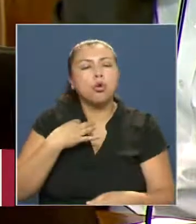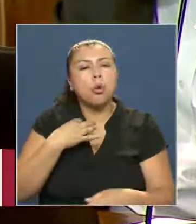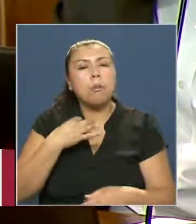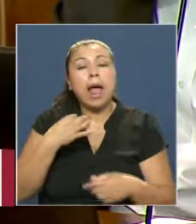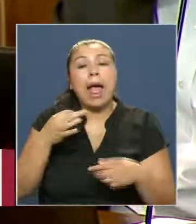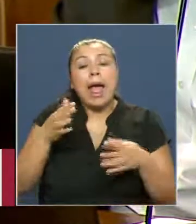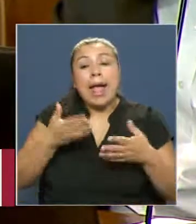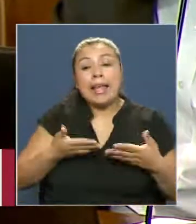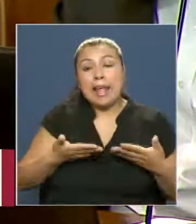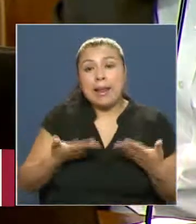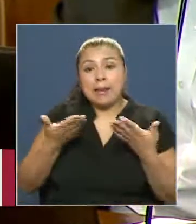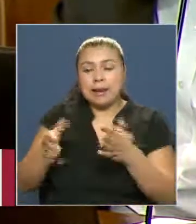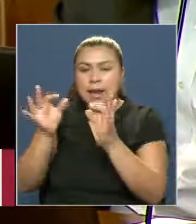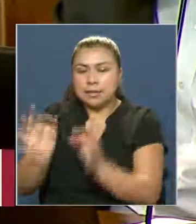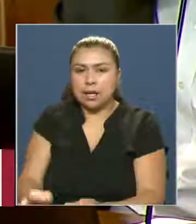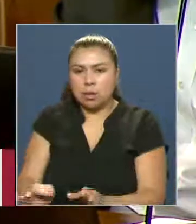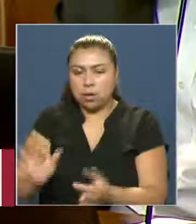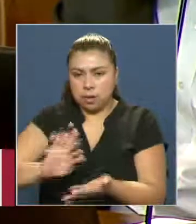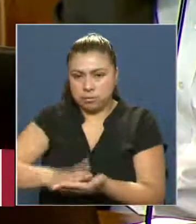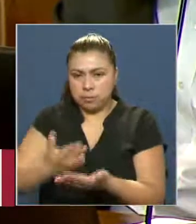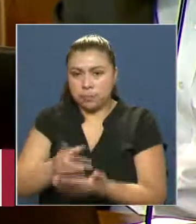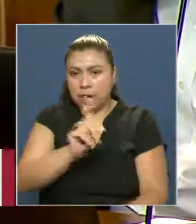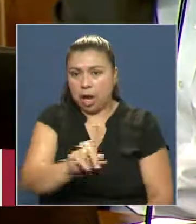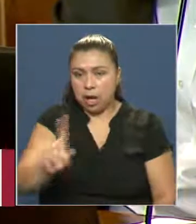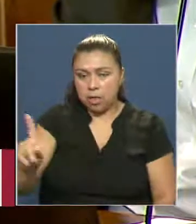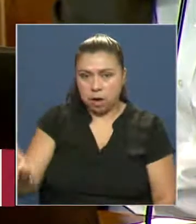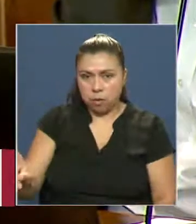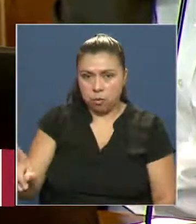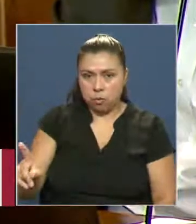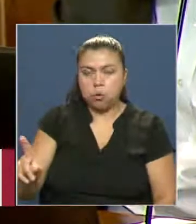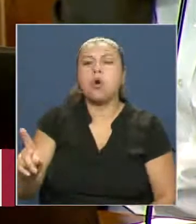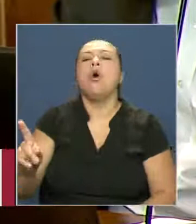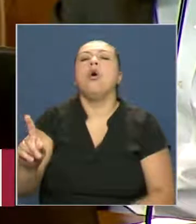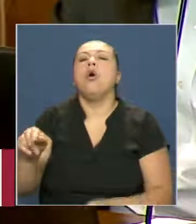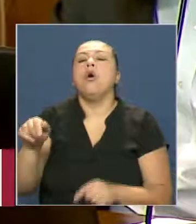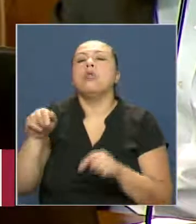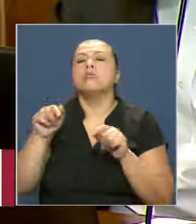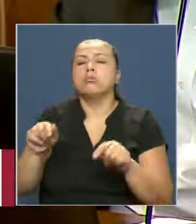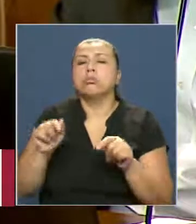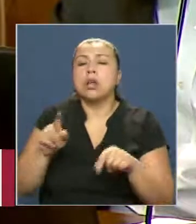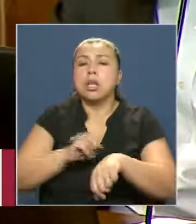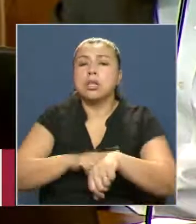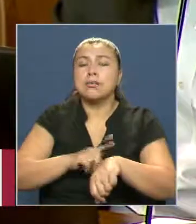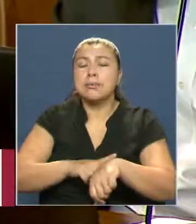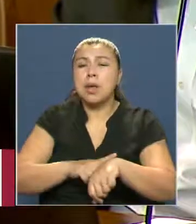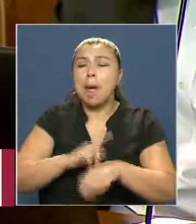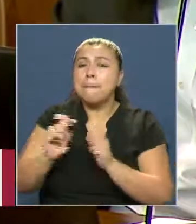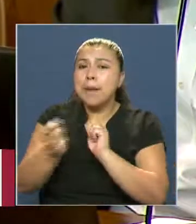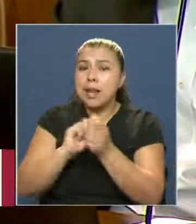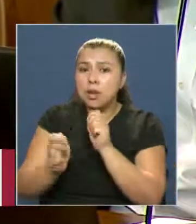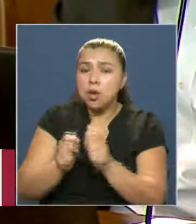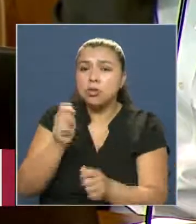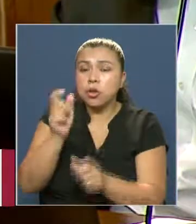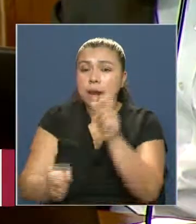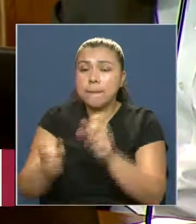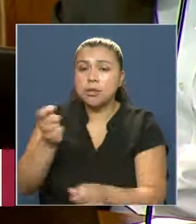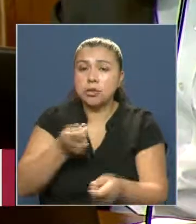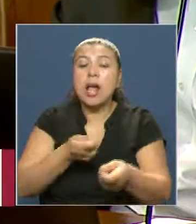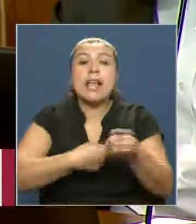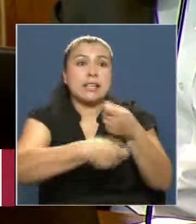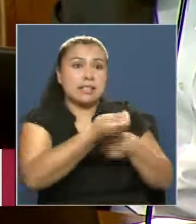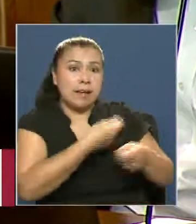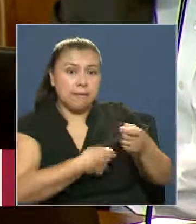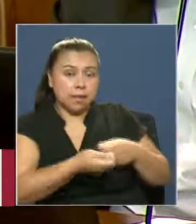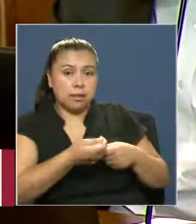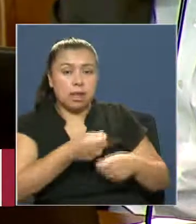la seguridad y la salud a cada una de ellas. En este minuto se está colocando en riesgo la salud de ellas, por lo tanto es